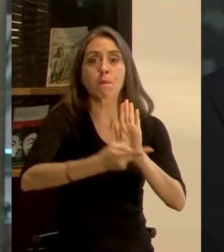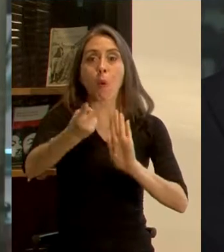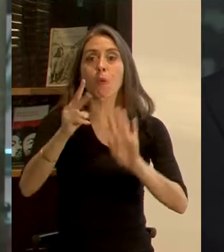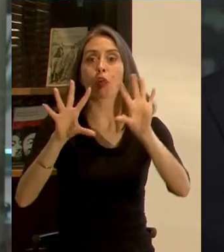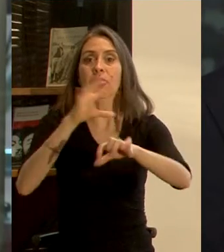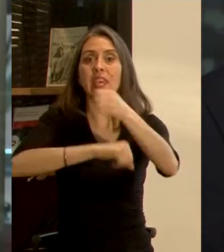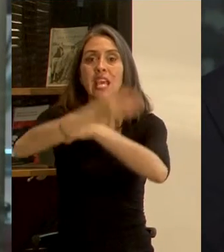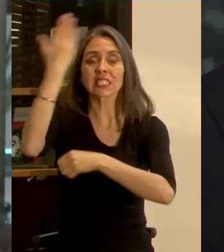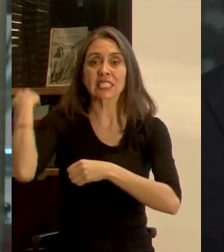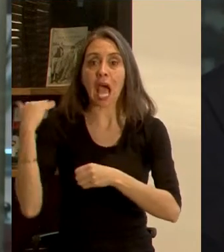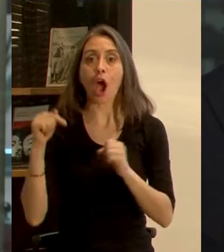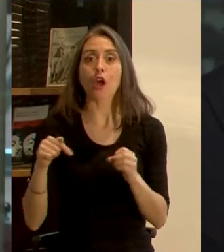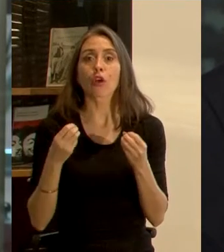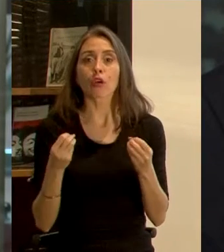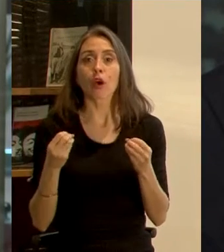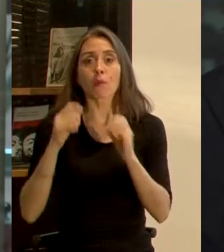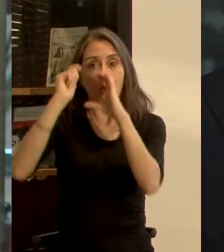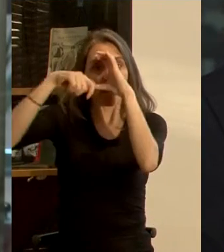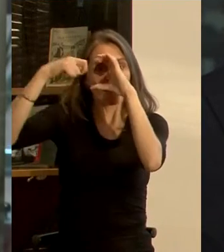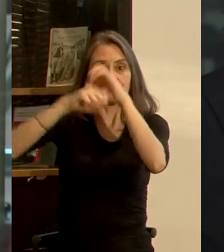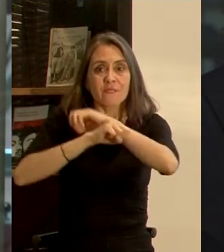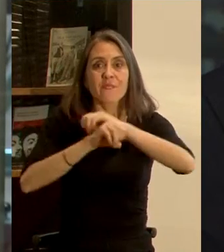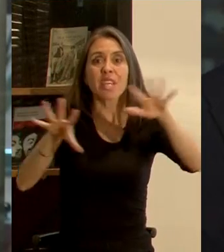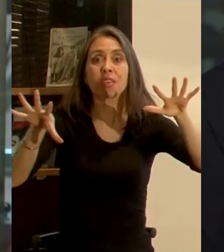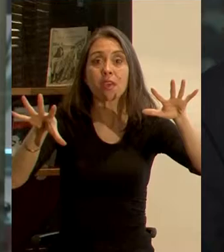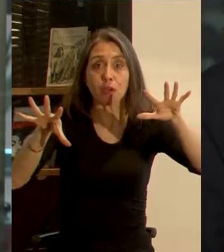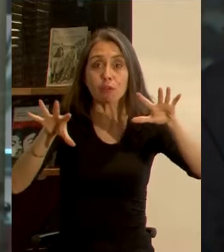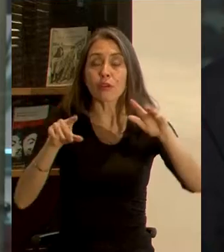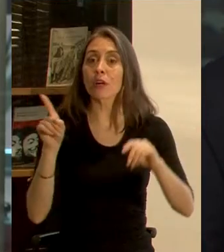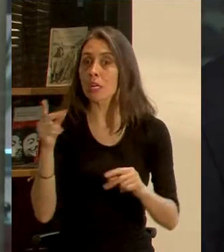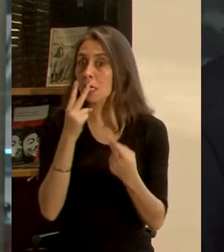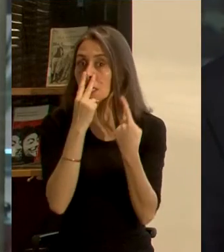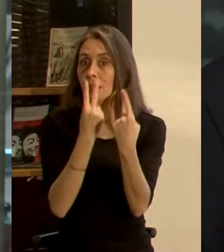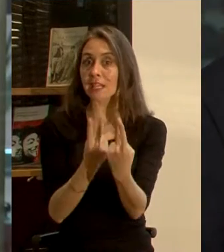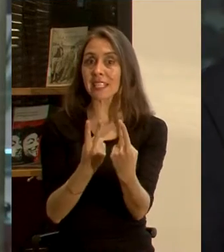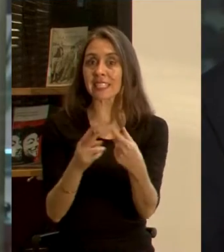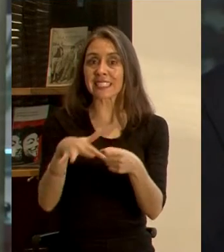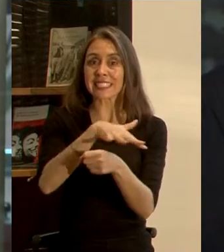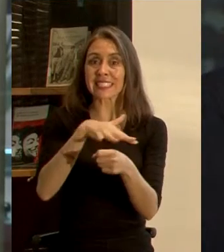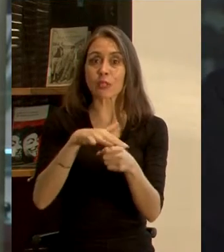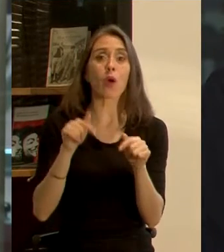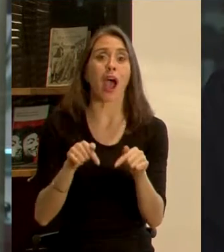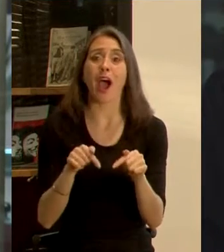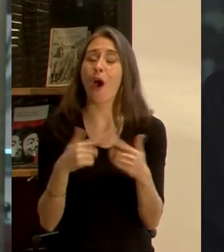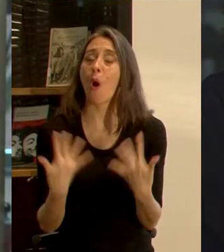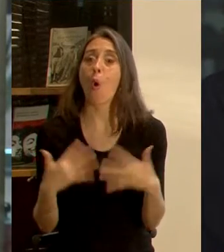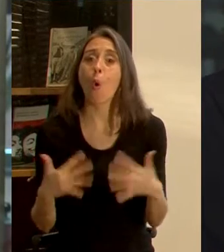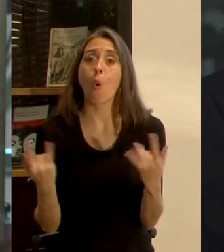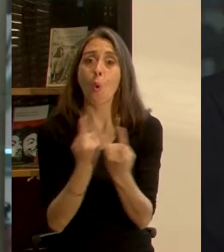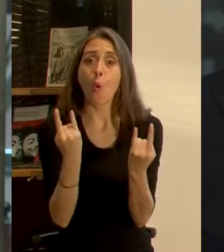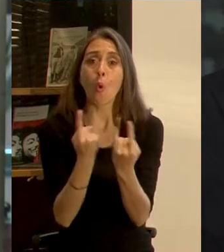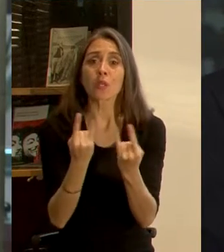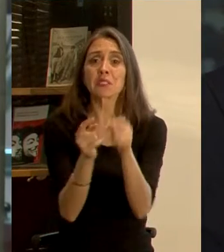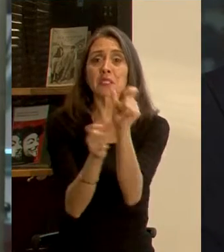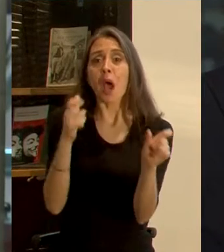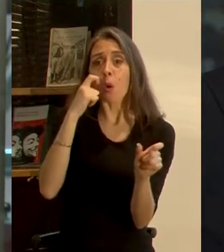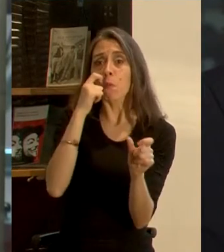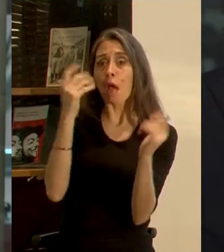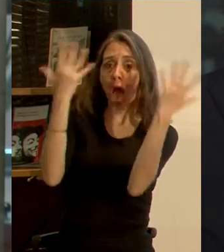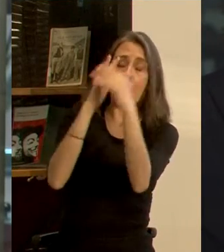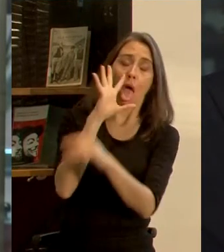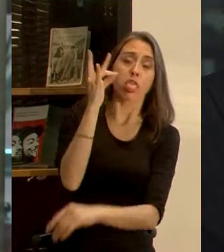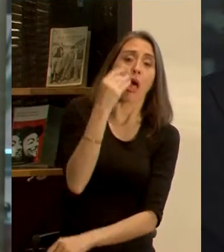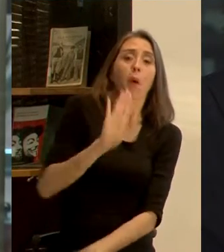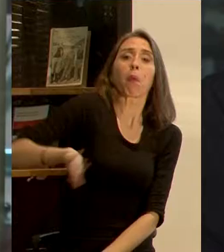años, nuevamente en un video donde yo creo que la situación tiene un nivel de urgencia que nosotros no nos damos cuenta. Y